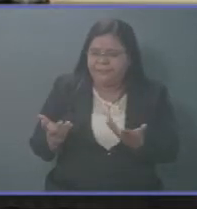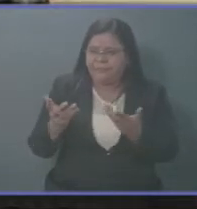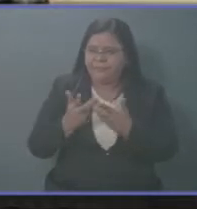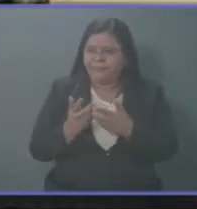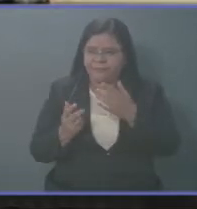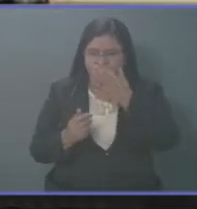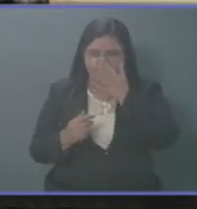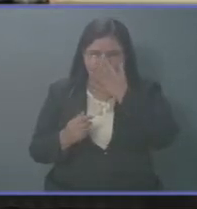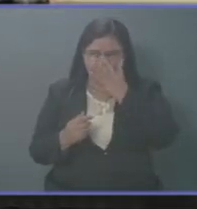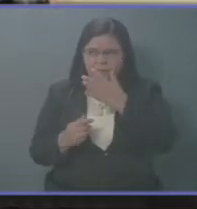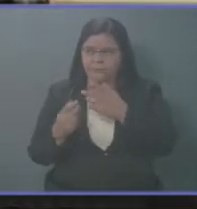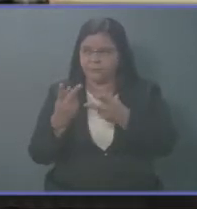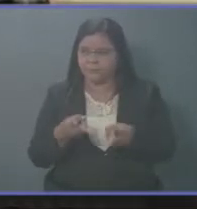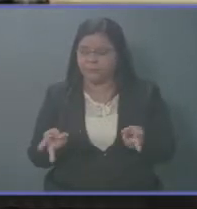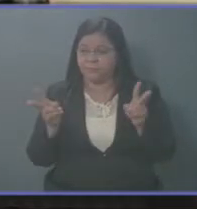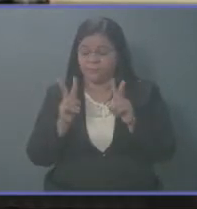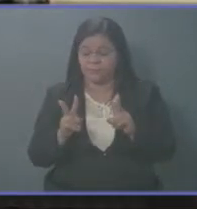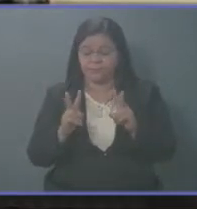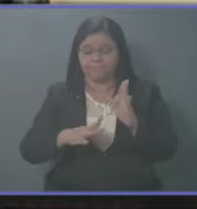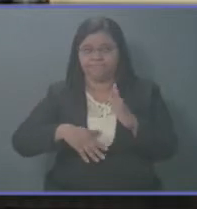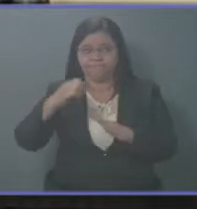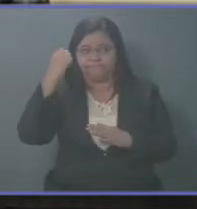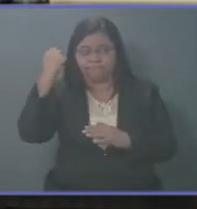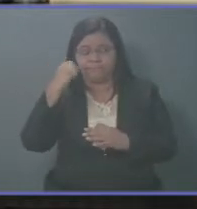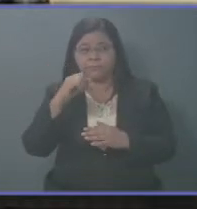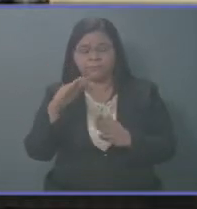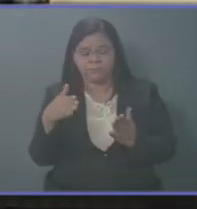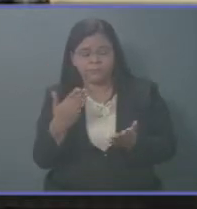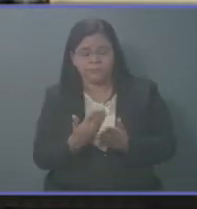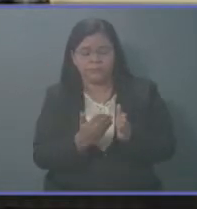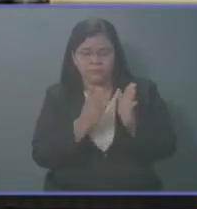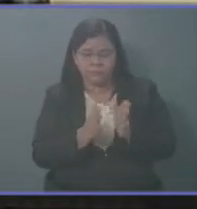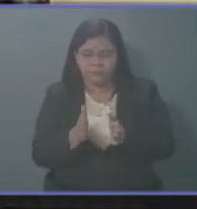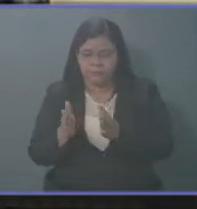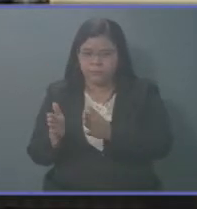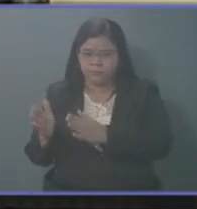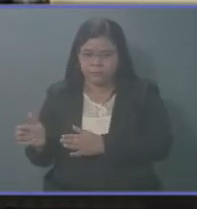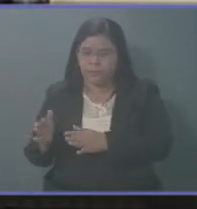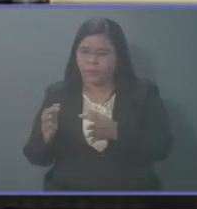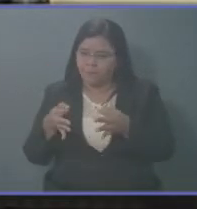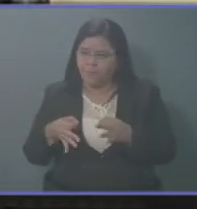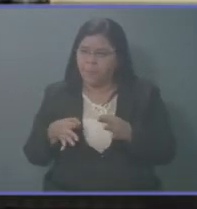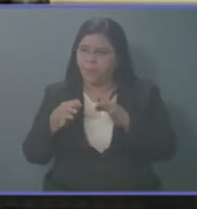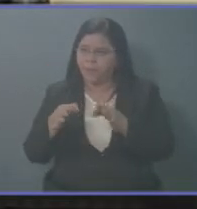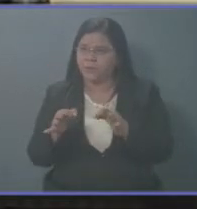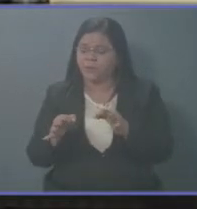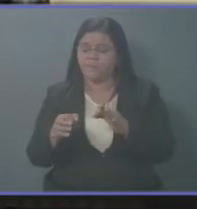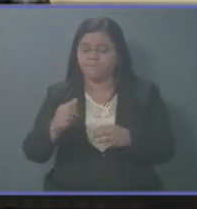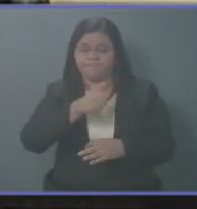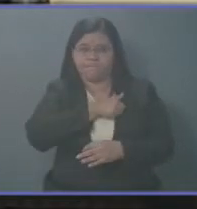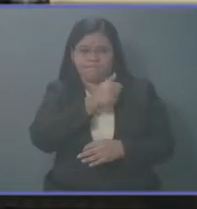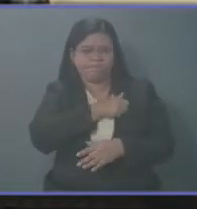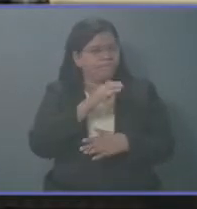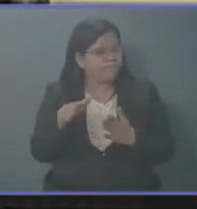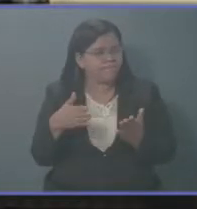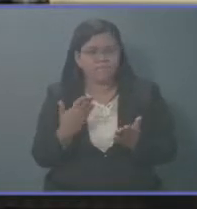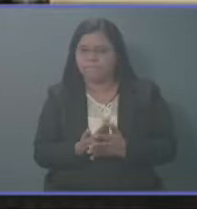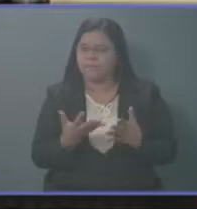efectos como valor en tanto categoría que informa axiológicamente el deber de ser toda una